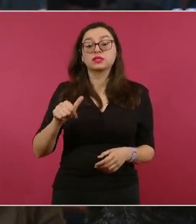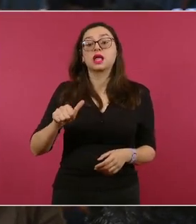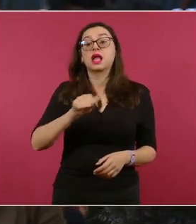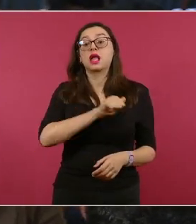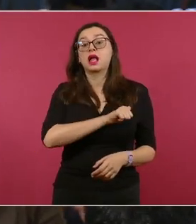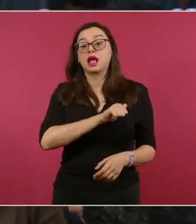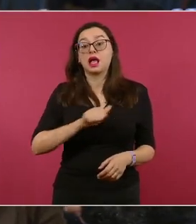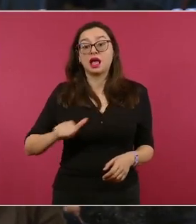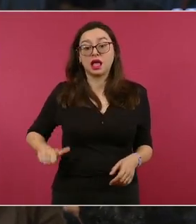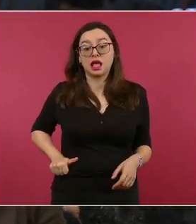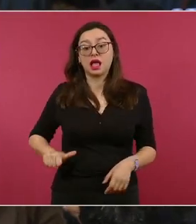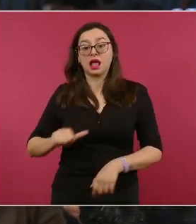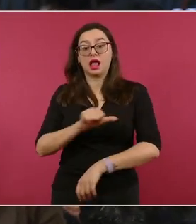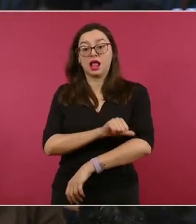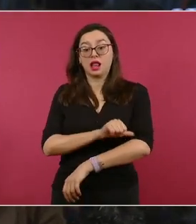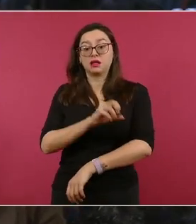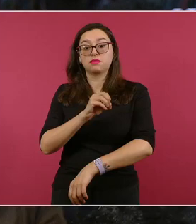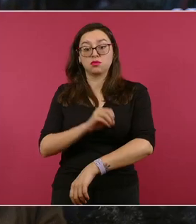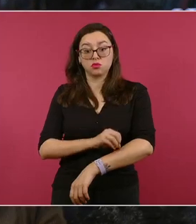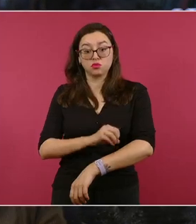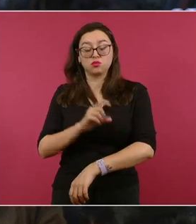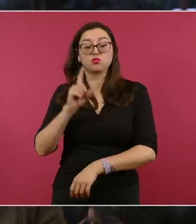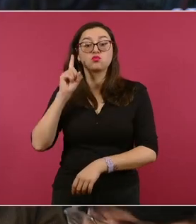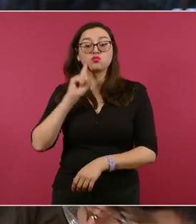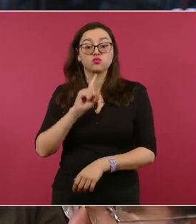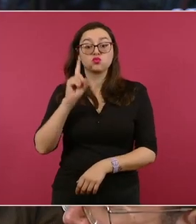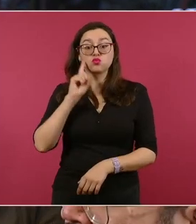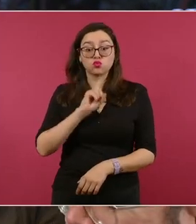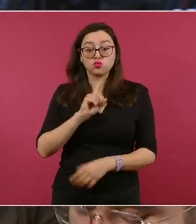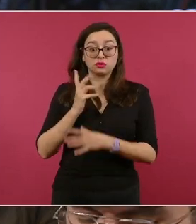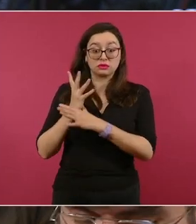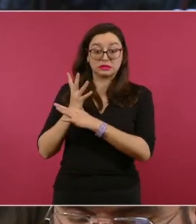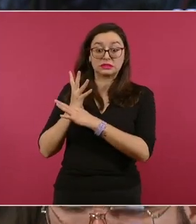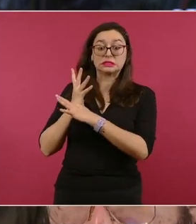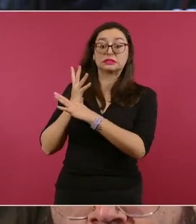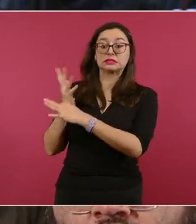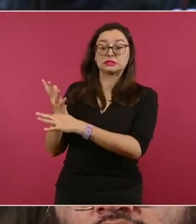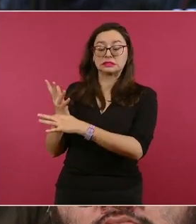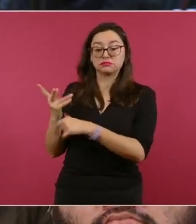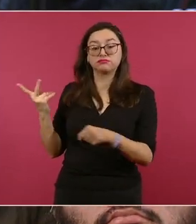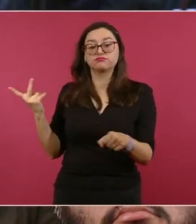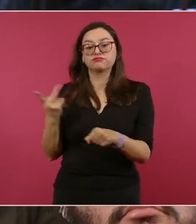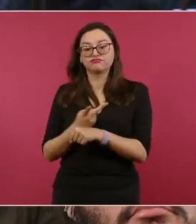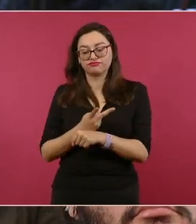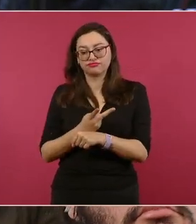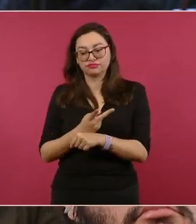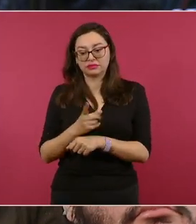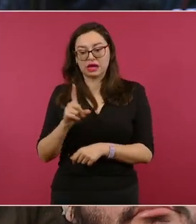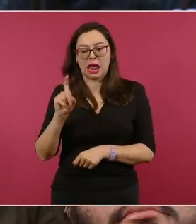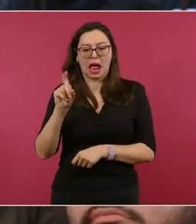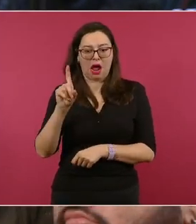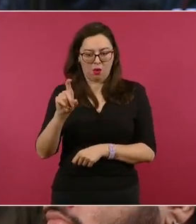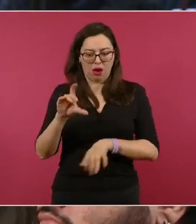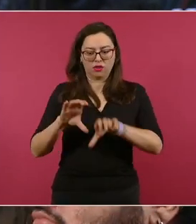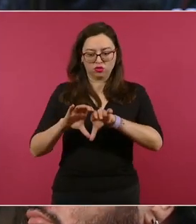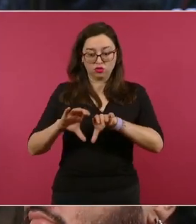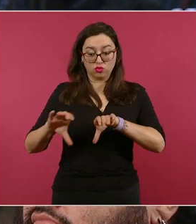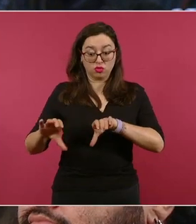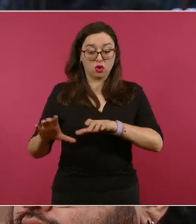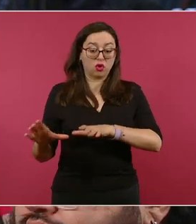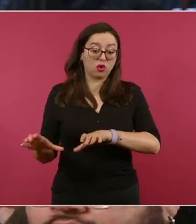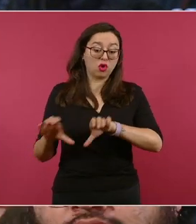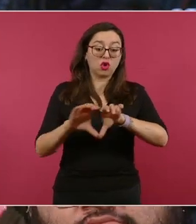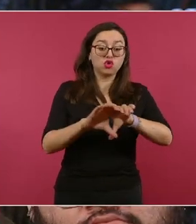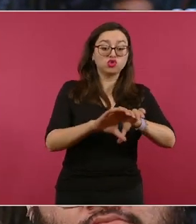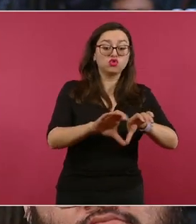Obregón, Lía Limón, dice que hay huachicol de Pemex, y también el expresidente de